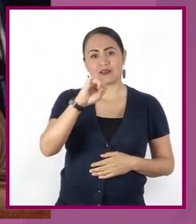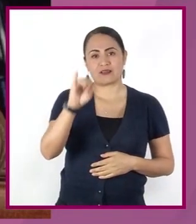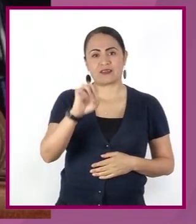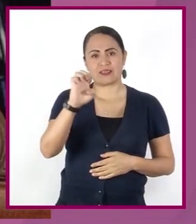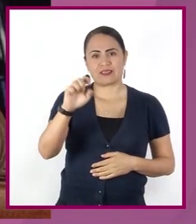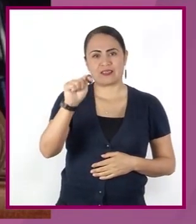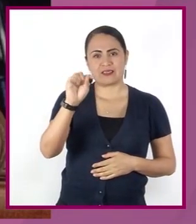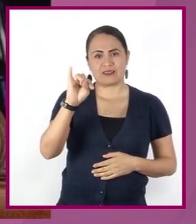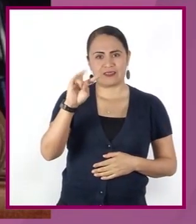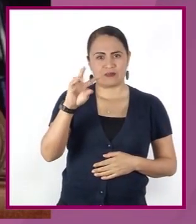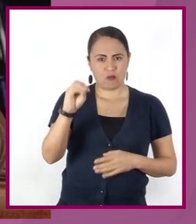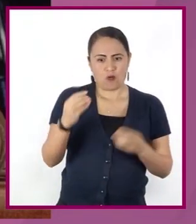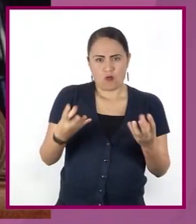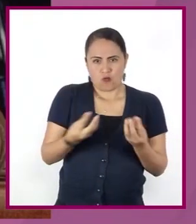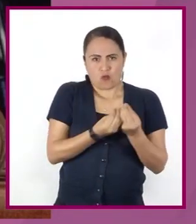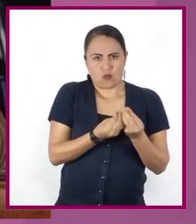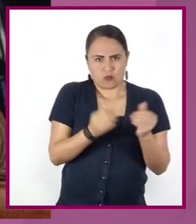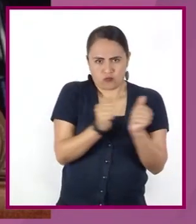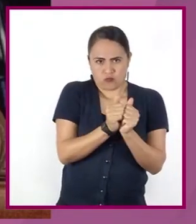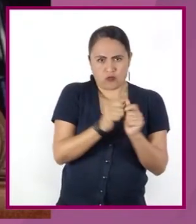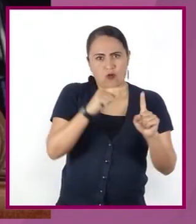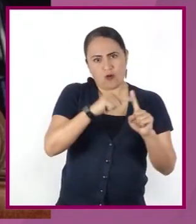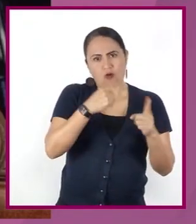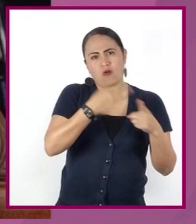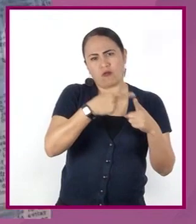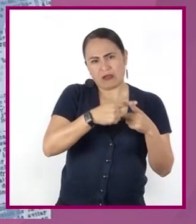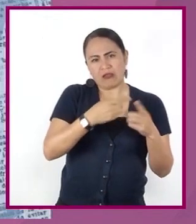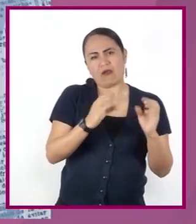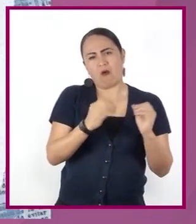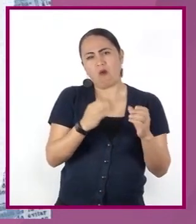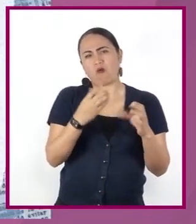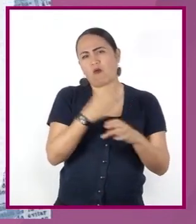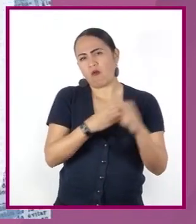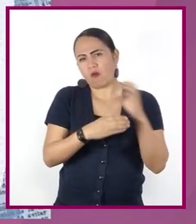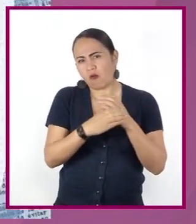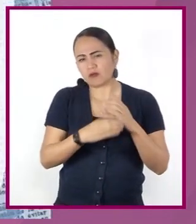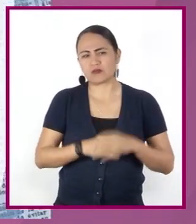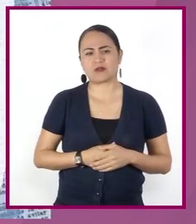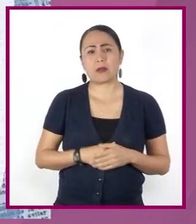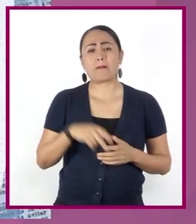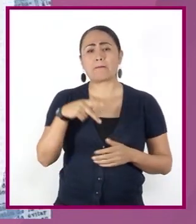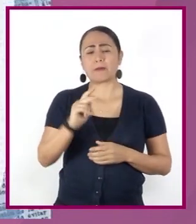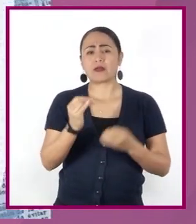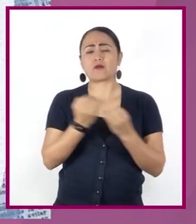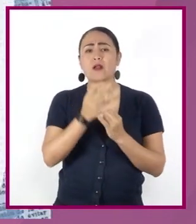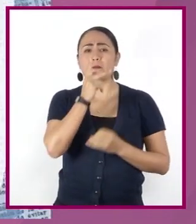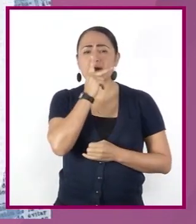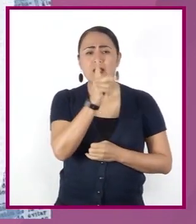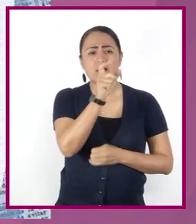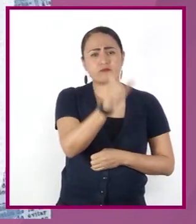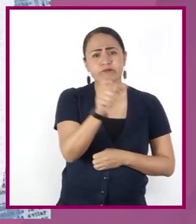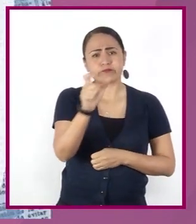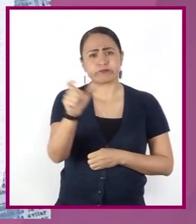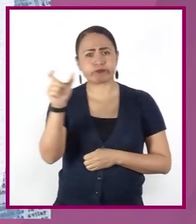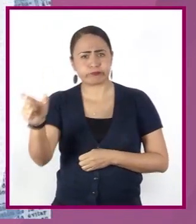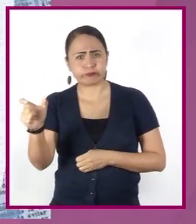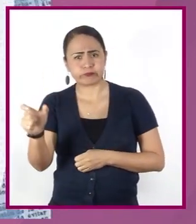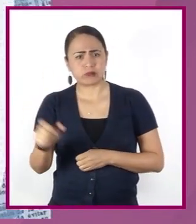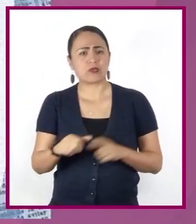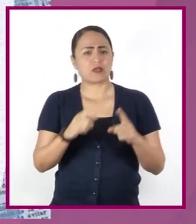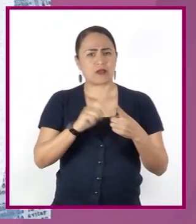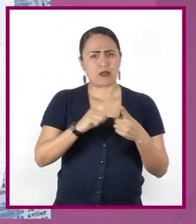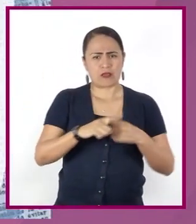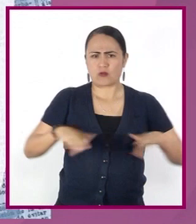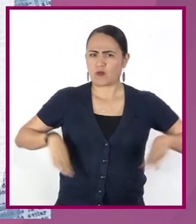junto al sustantivo. Pero además del adjetivo, están las frases adjetivas formadas por un adjetivo